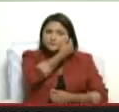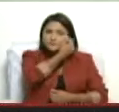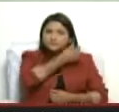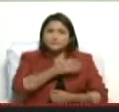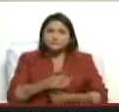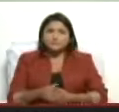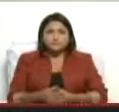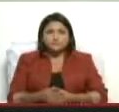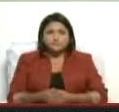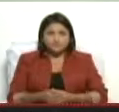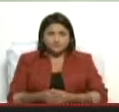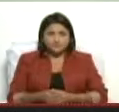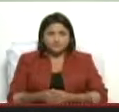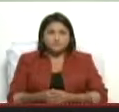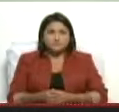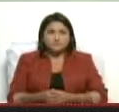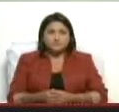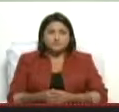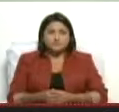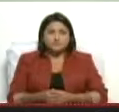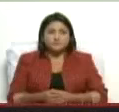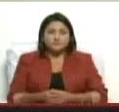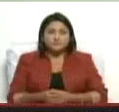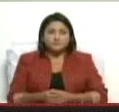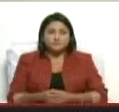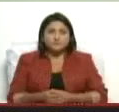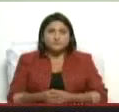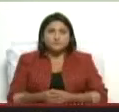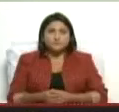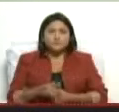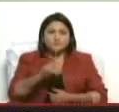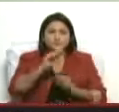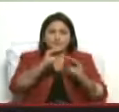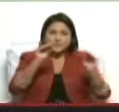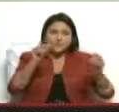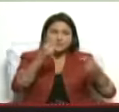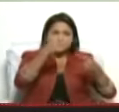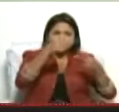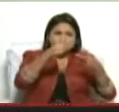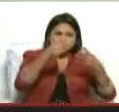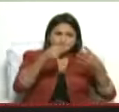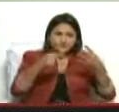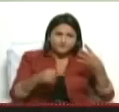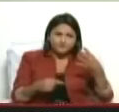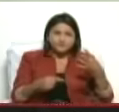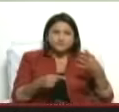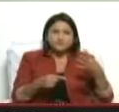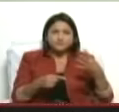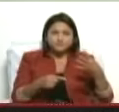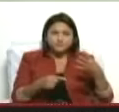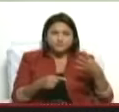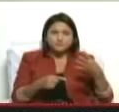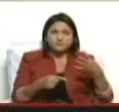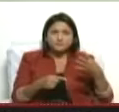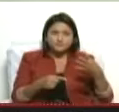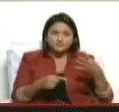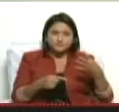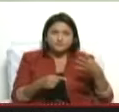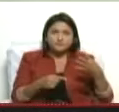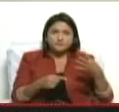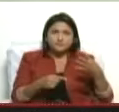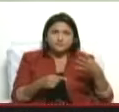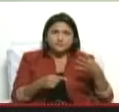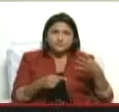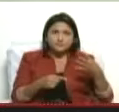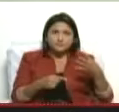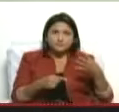blanco pero también ha mencionado varios eventos de Conspiración creo que es una cadena de hechos conspirativos que ha habido